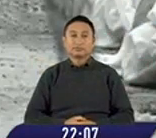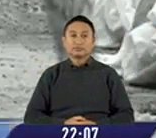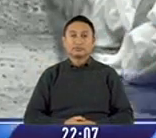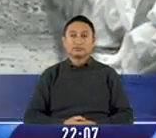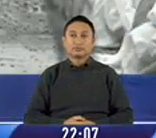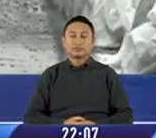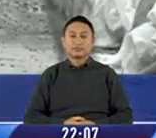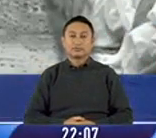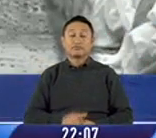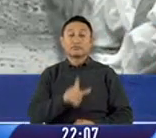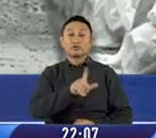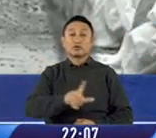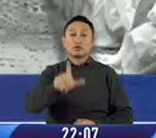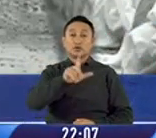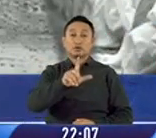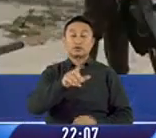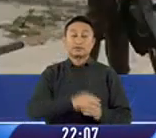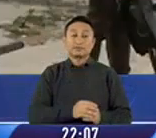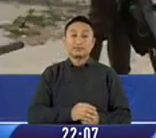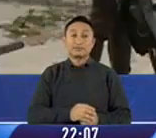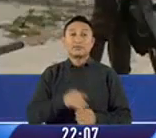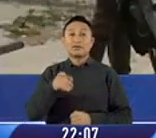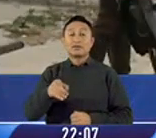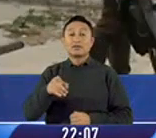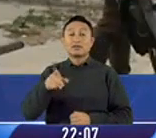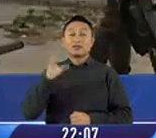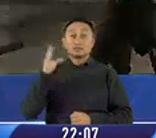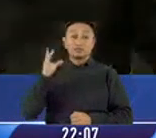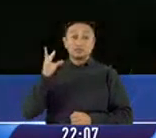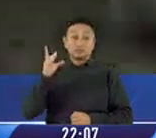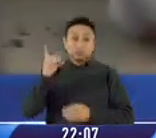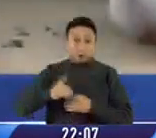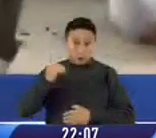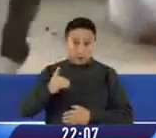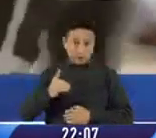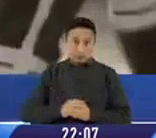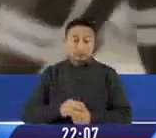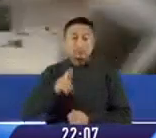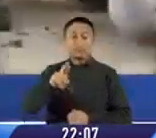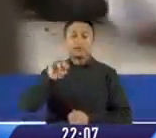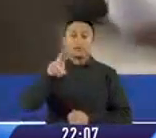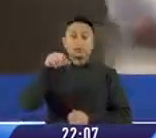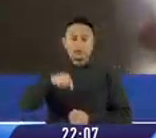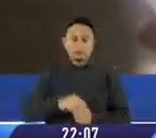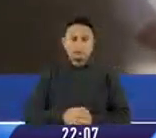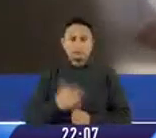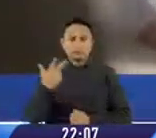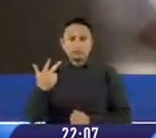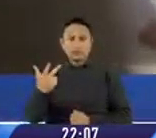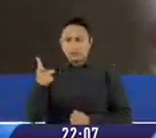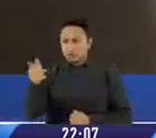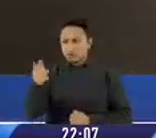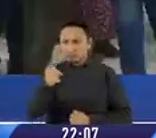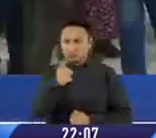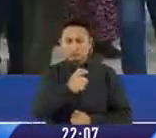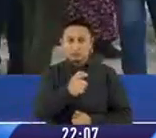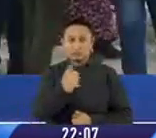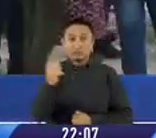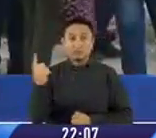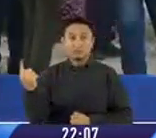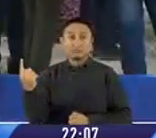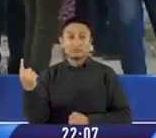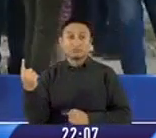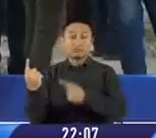El lunes, los habitantes de la quinta etapa del recreo presenciaron 3 crímenes consecutivos. El primero